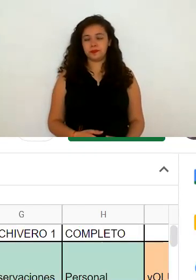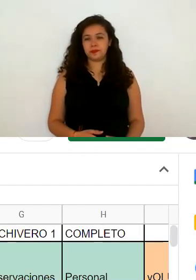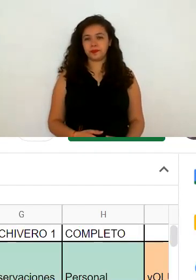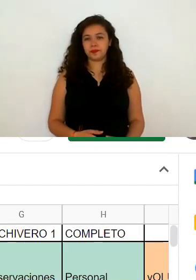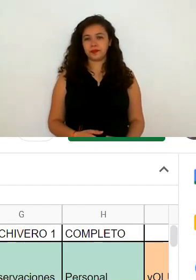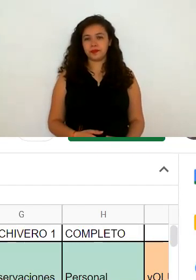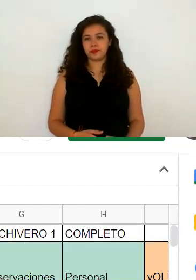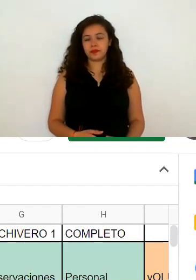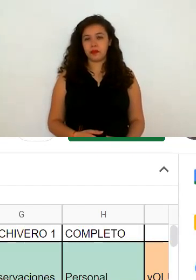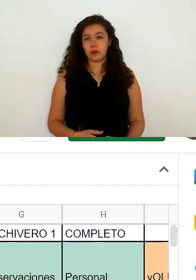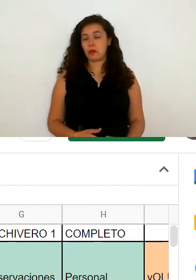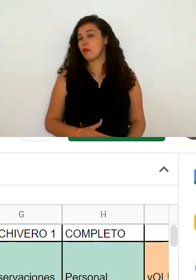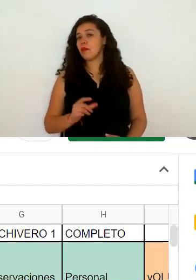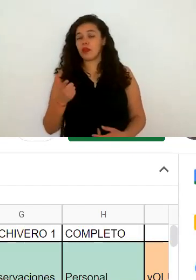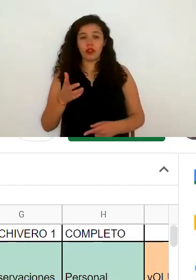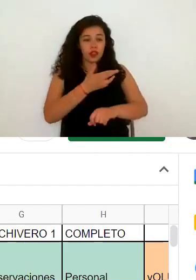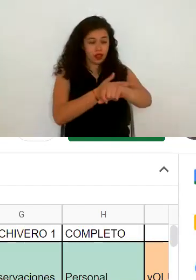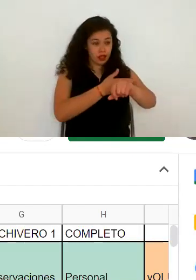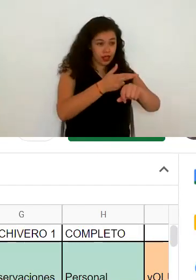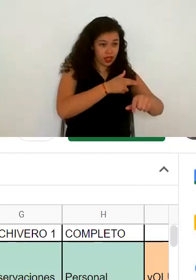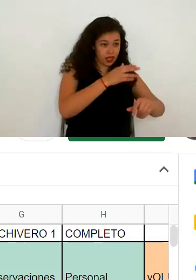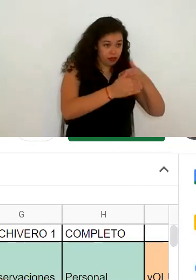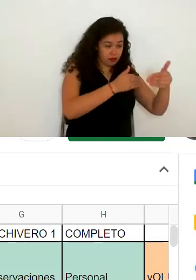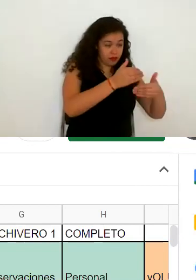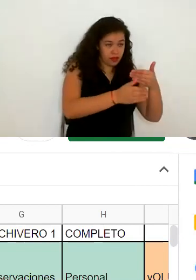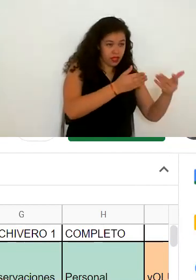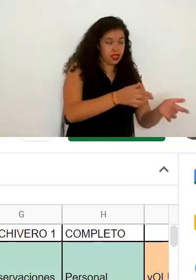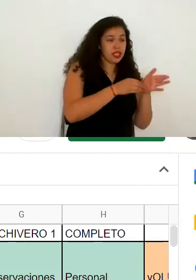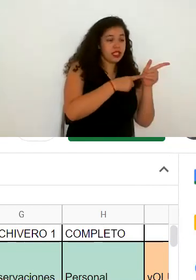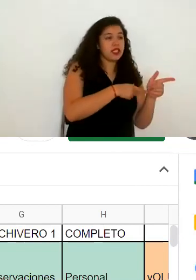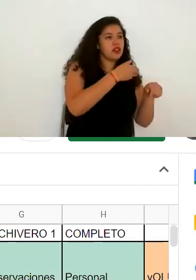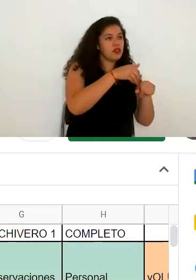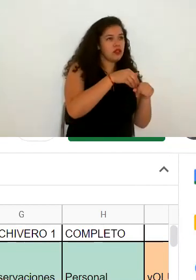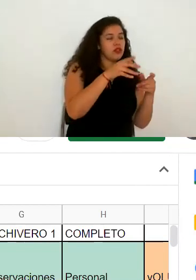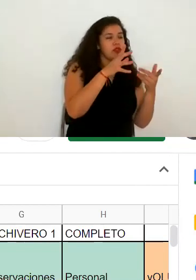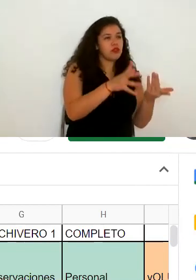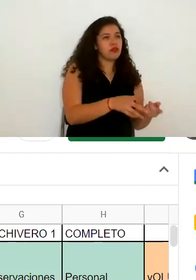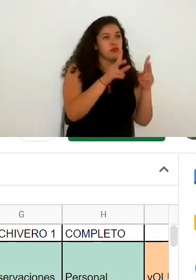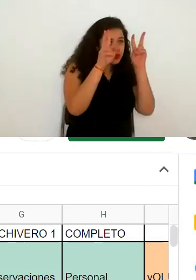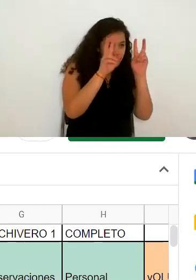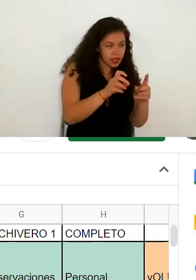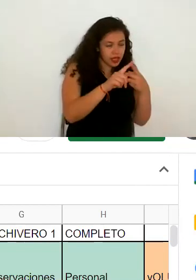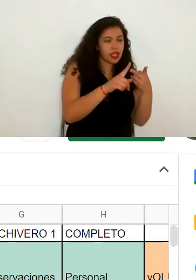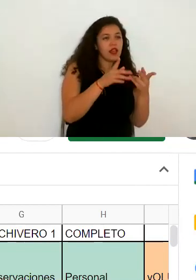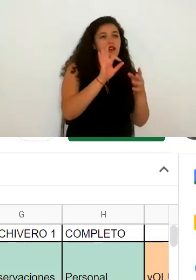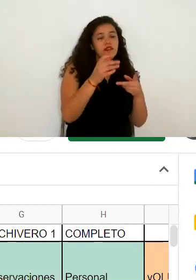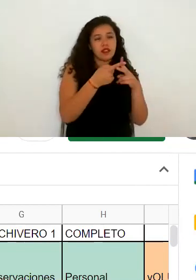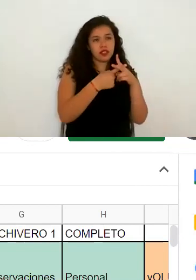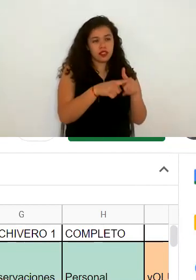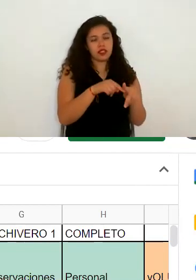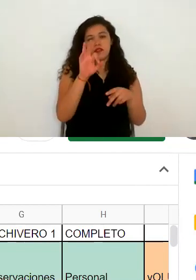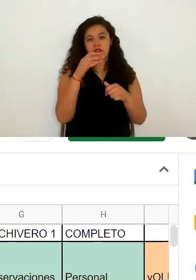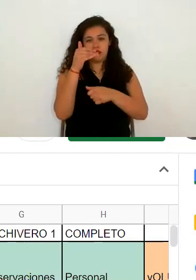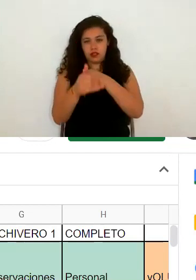datos del inventario de archivo de trámite, que fue el número de expediente, el título de expediente, fecha de apertura, fecha